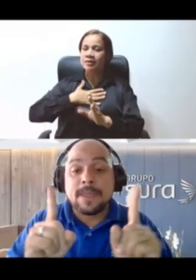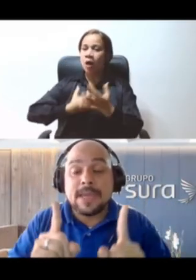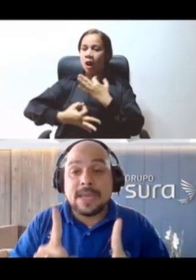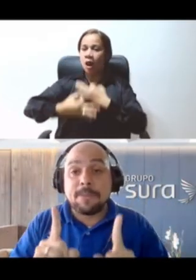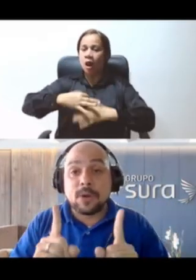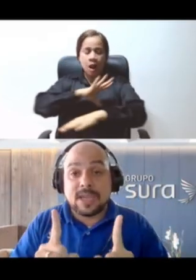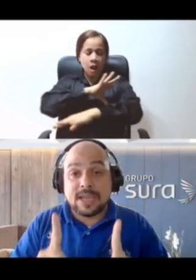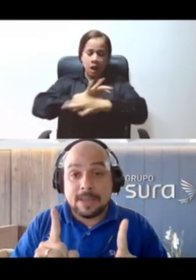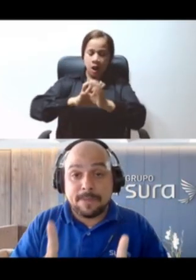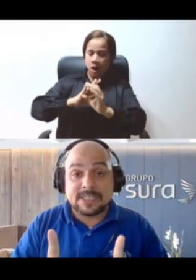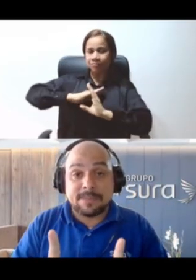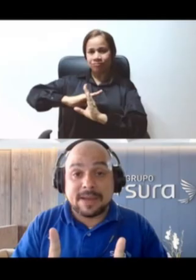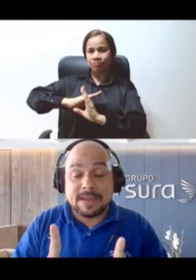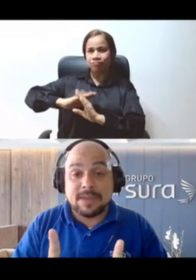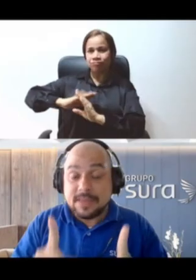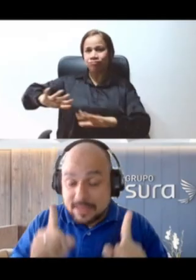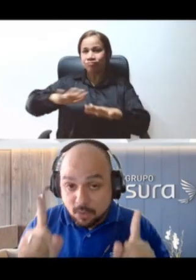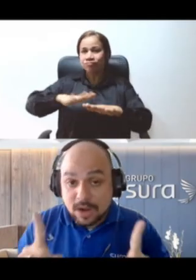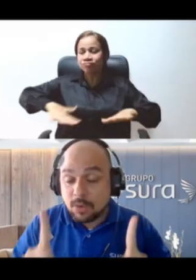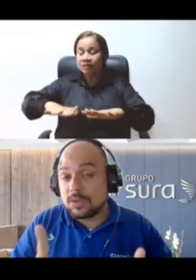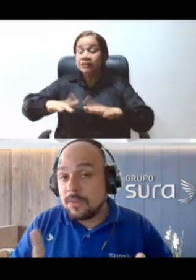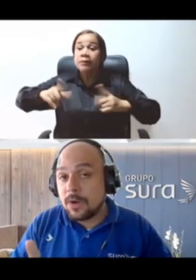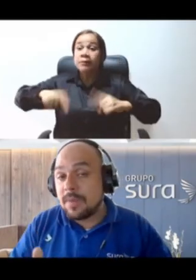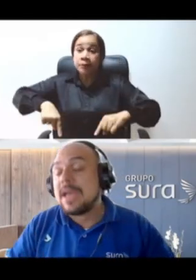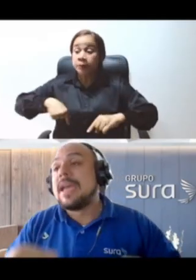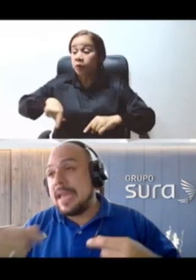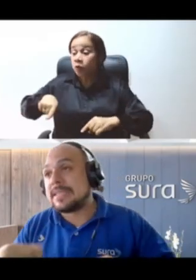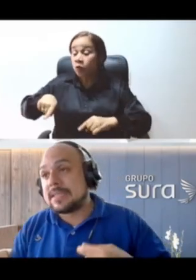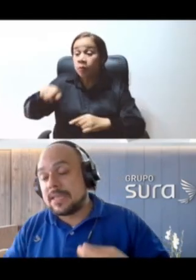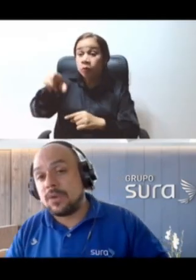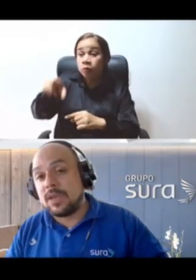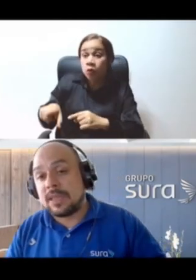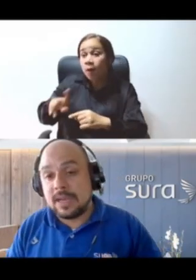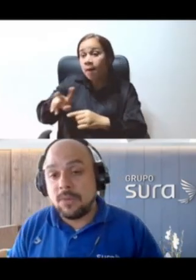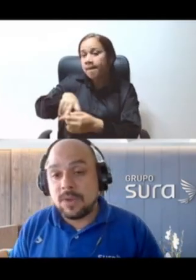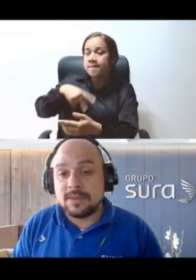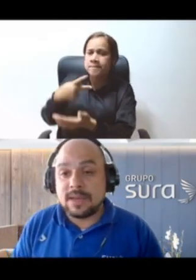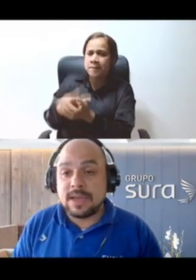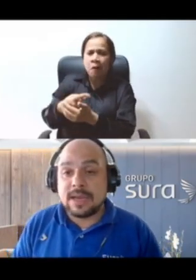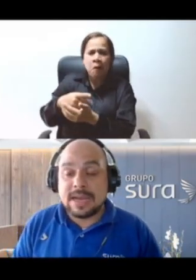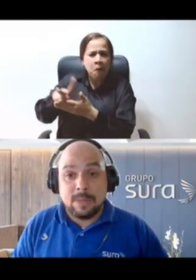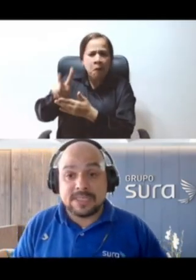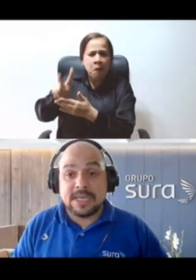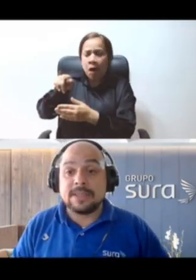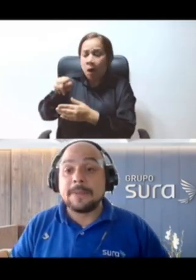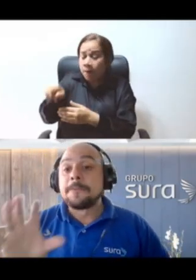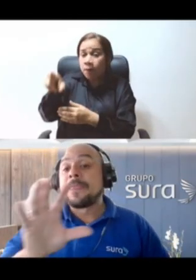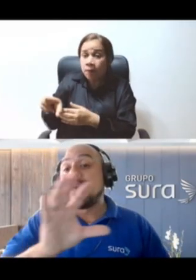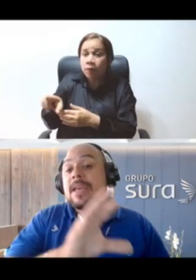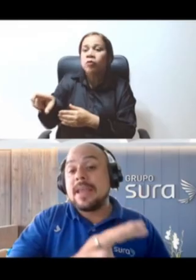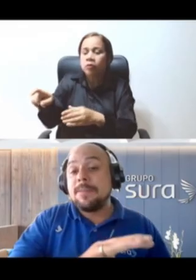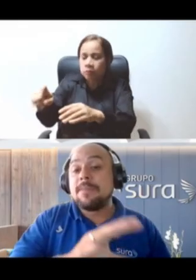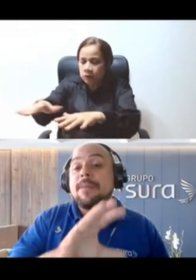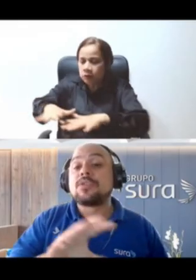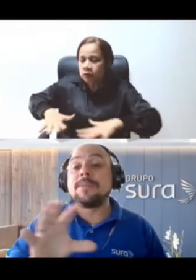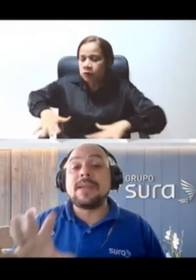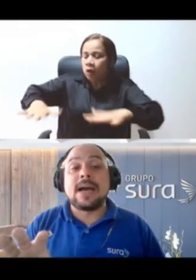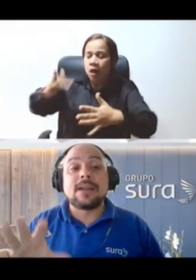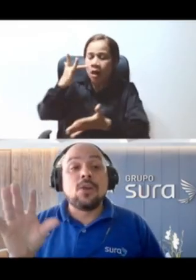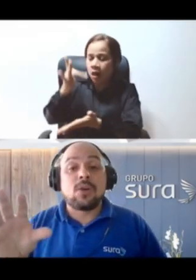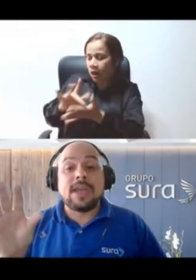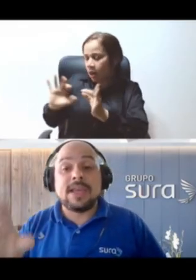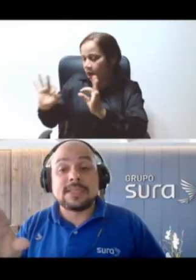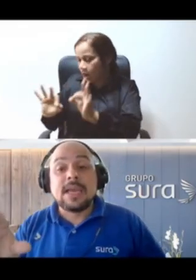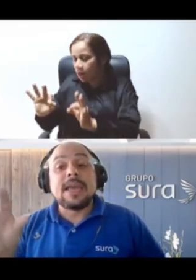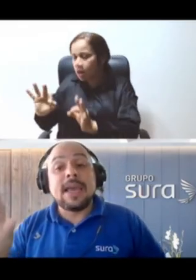al entorno y proteger y preservar también de una u otra forma esa seguridad que le voy a entregar al paciente. Y también vamos